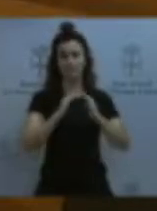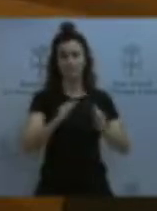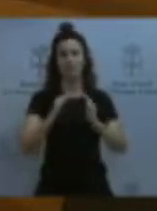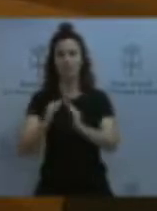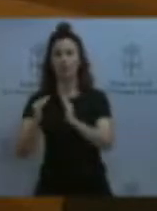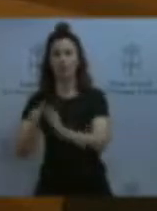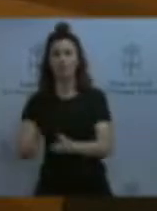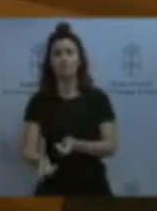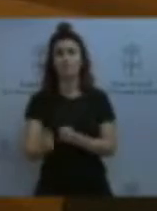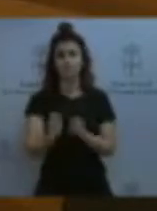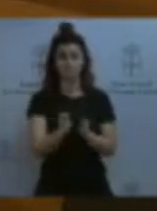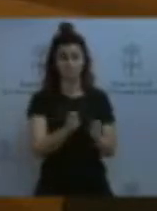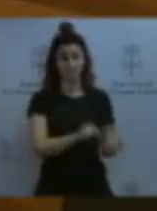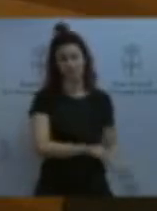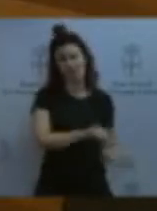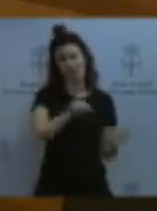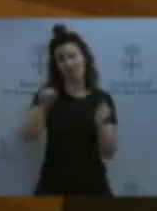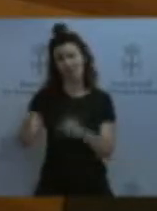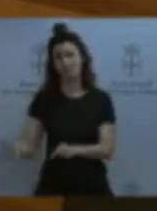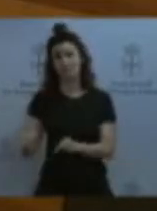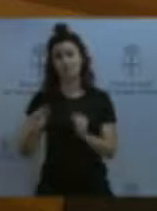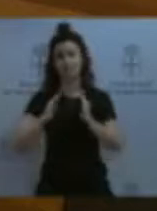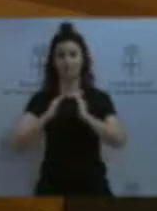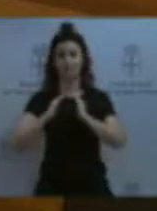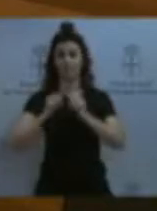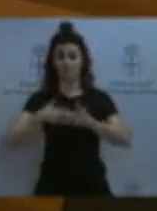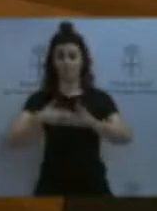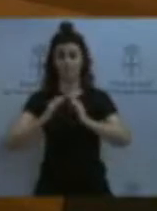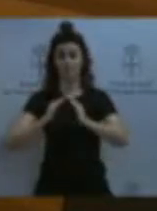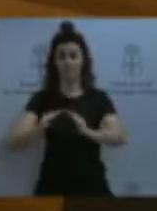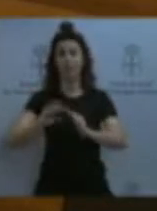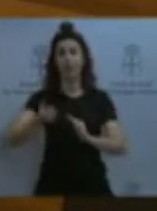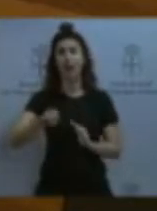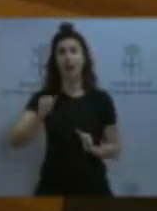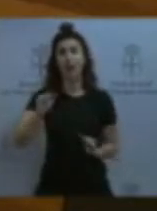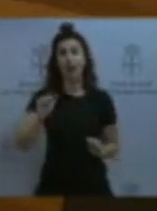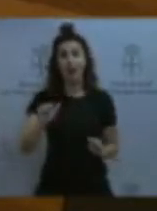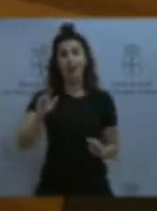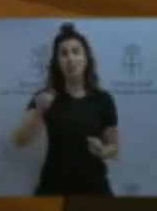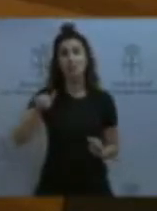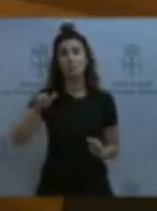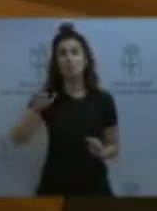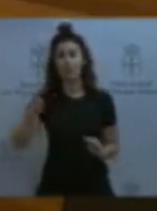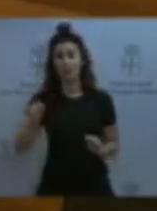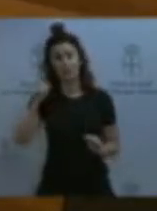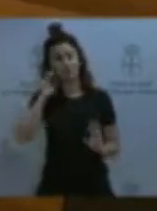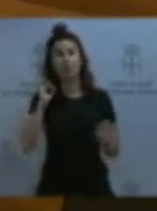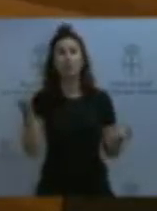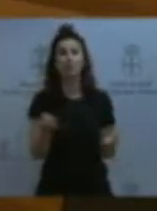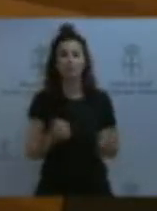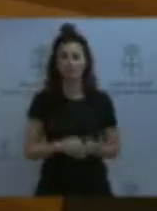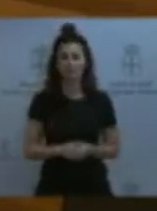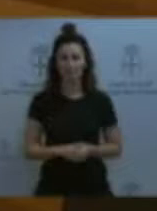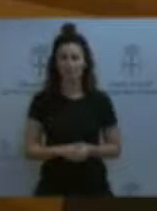Almuña. Con lo cual, lo que sería lógico y de casión es que si están en vías